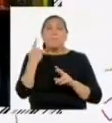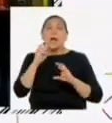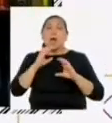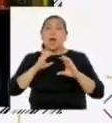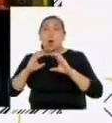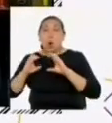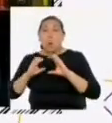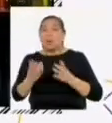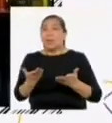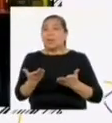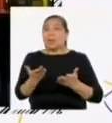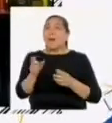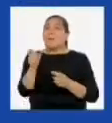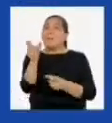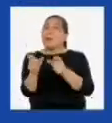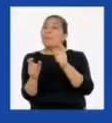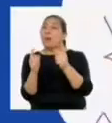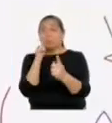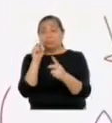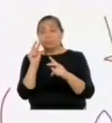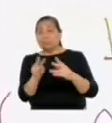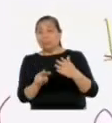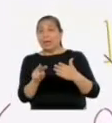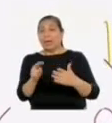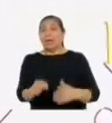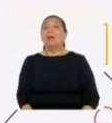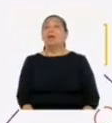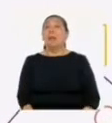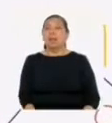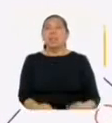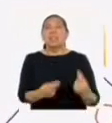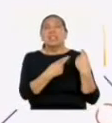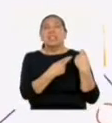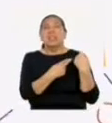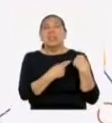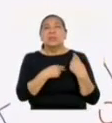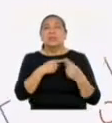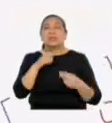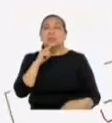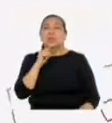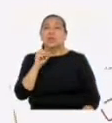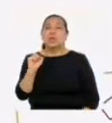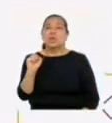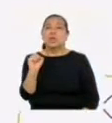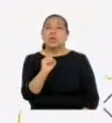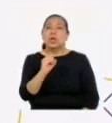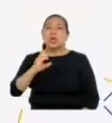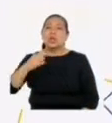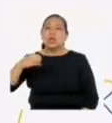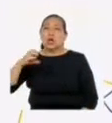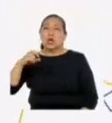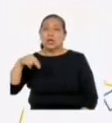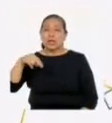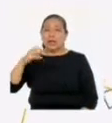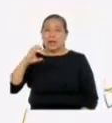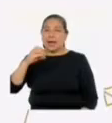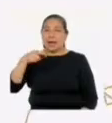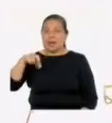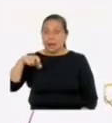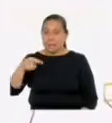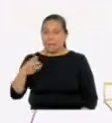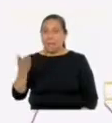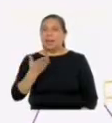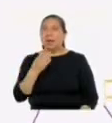la comunicación con la población. ¿Qué roles desempeñó la señora de Chornancap en Lambayeque?